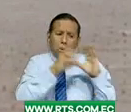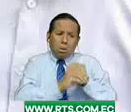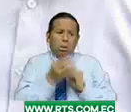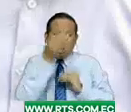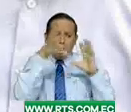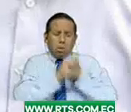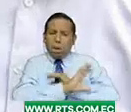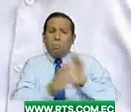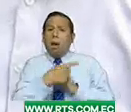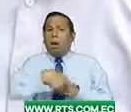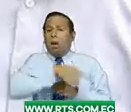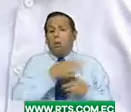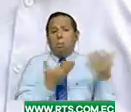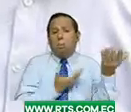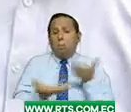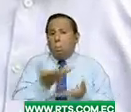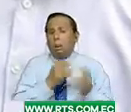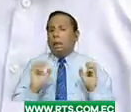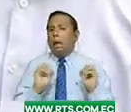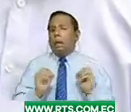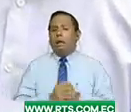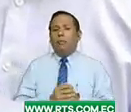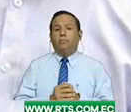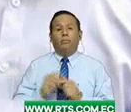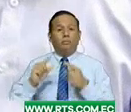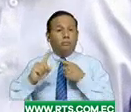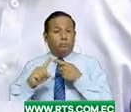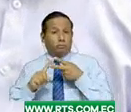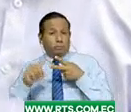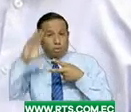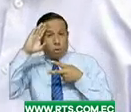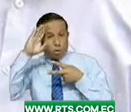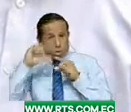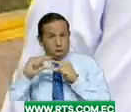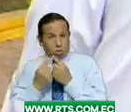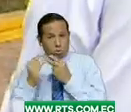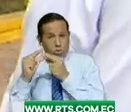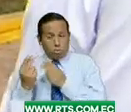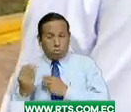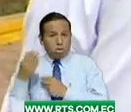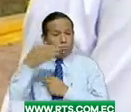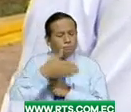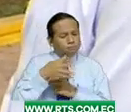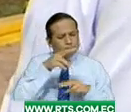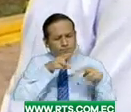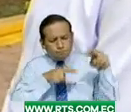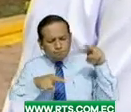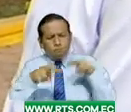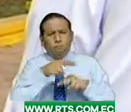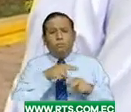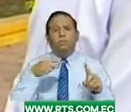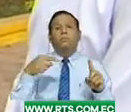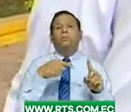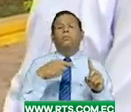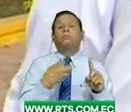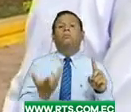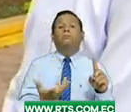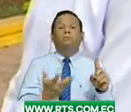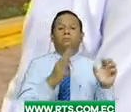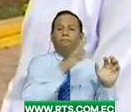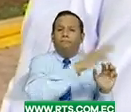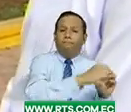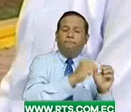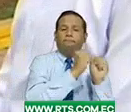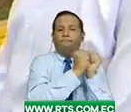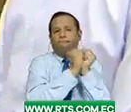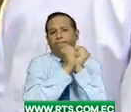más. Unidades de la DINASED y la DINABEN tomaron procedimiento del suceso. La autora del hecho lamentable fue puesta a